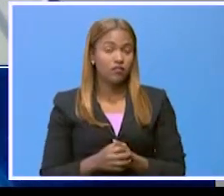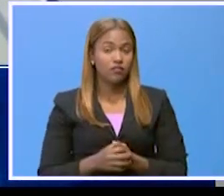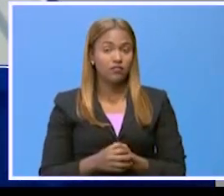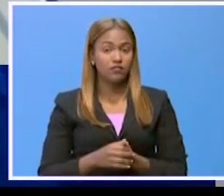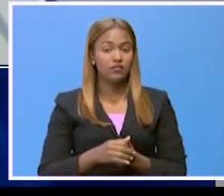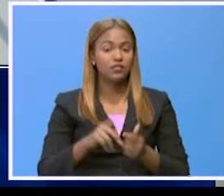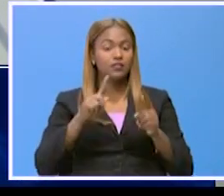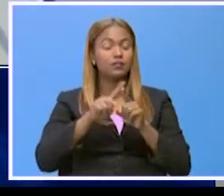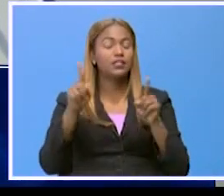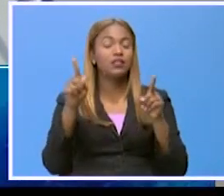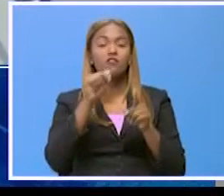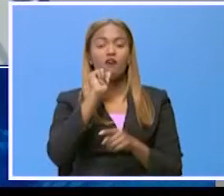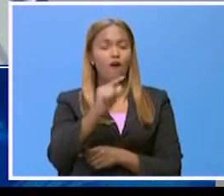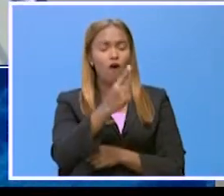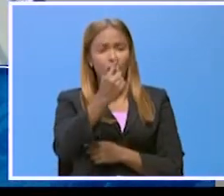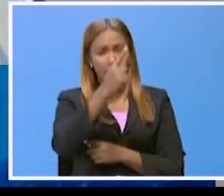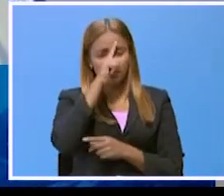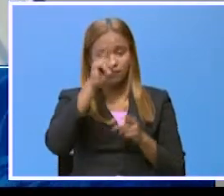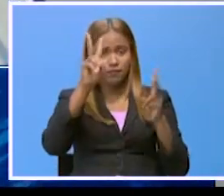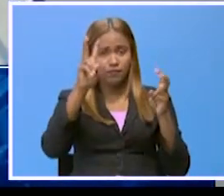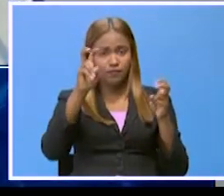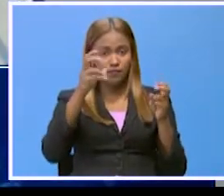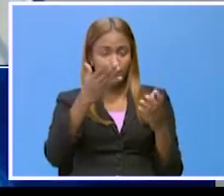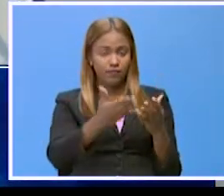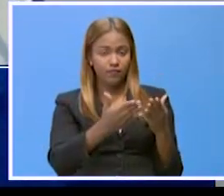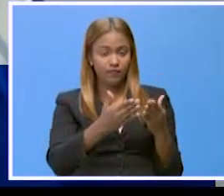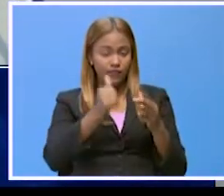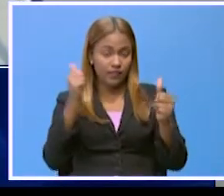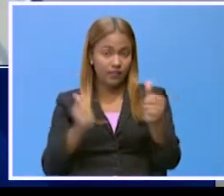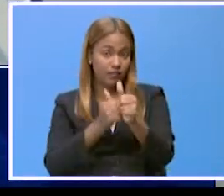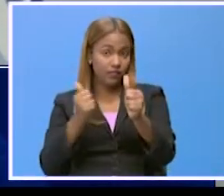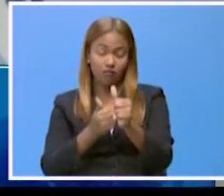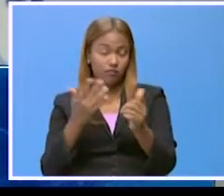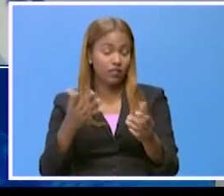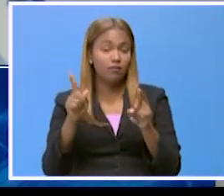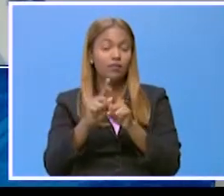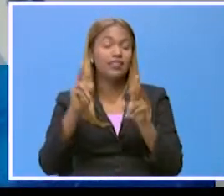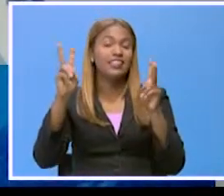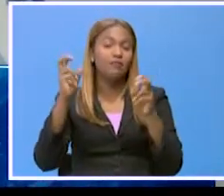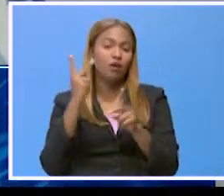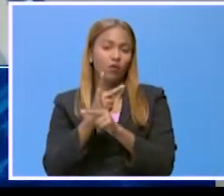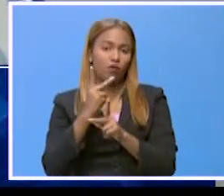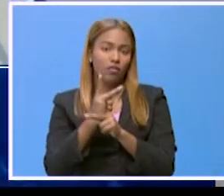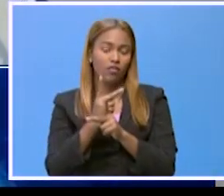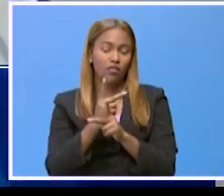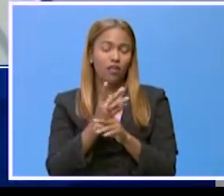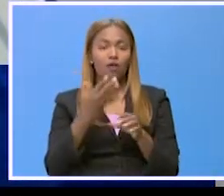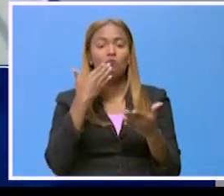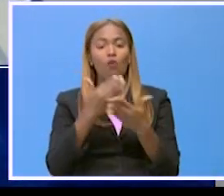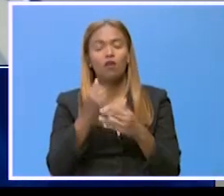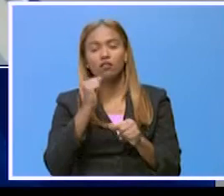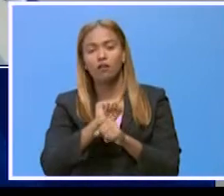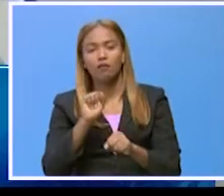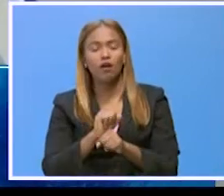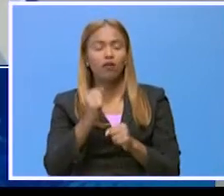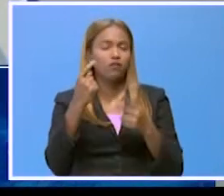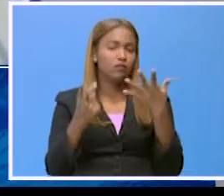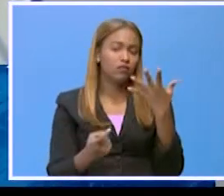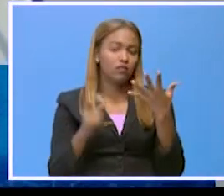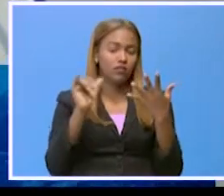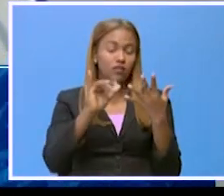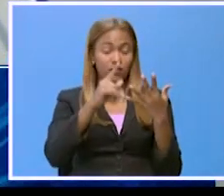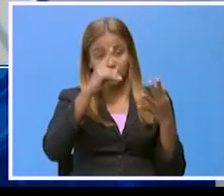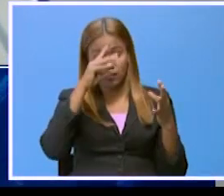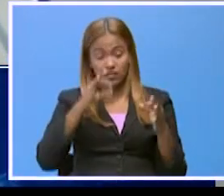pero no tampoco no solamente la parte de persecución sino la parte preventiva campañas estrategias en nuestra inscripción